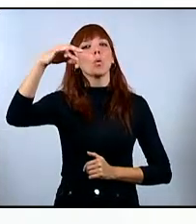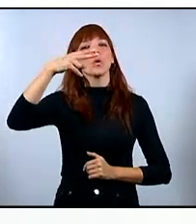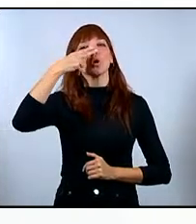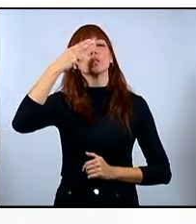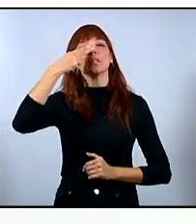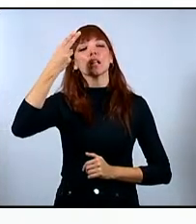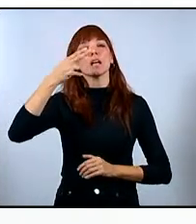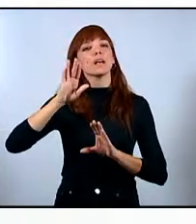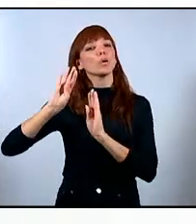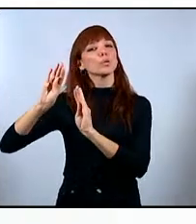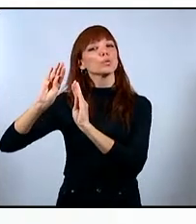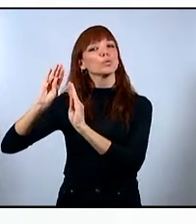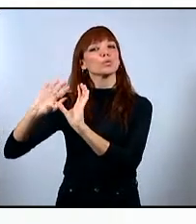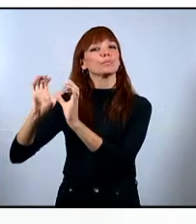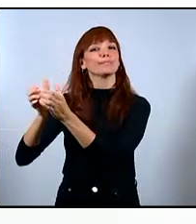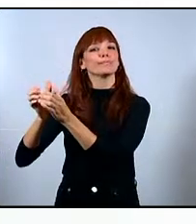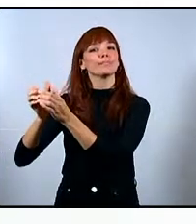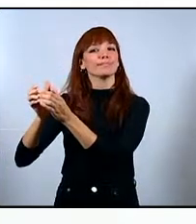multinivel.